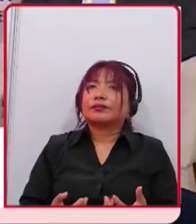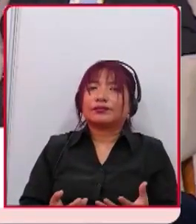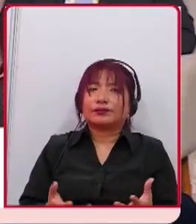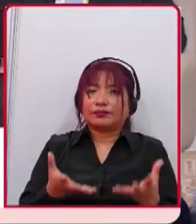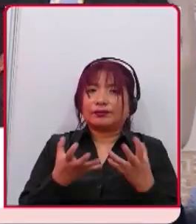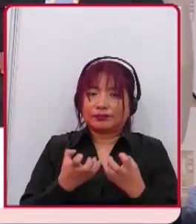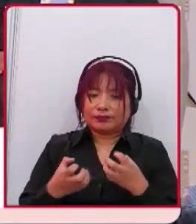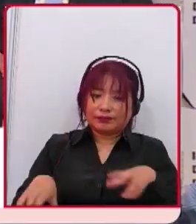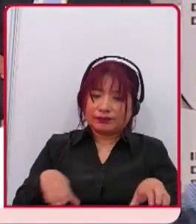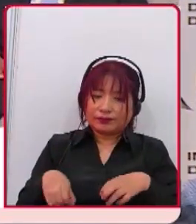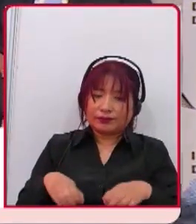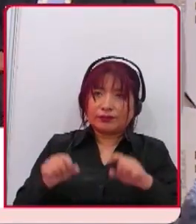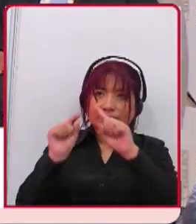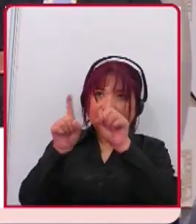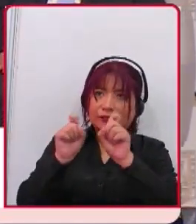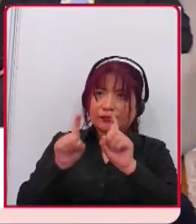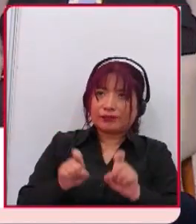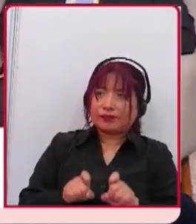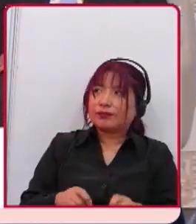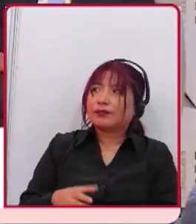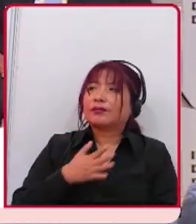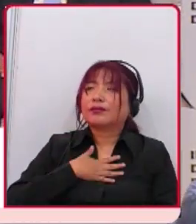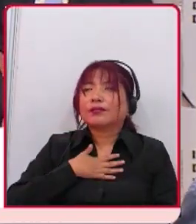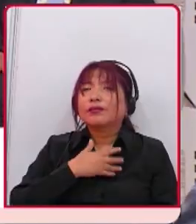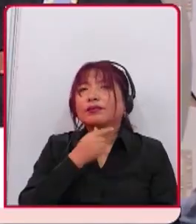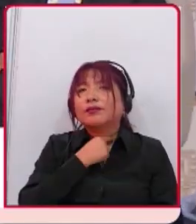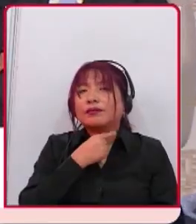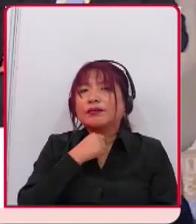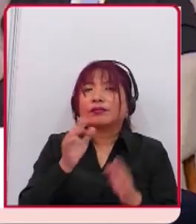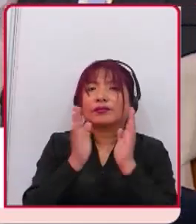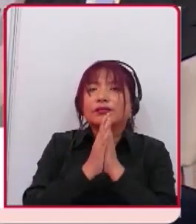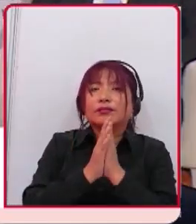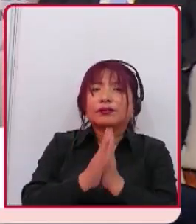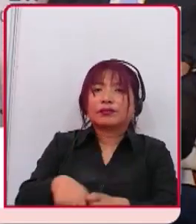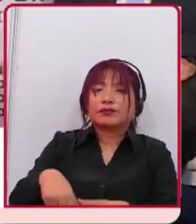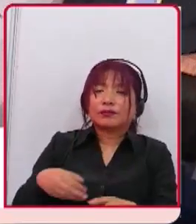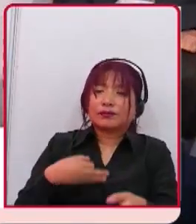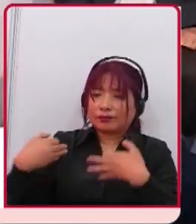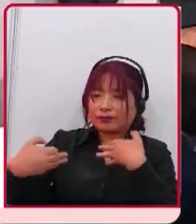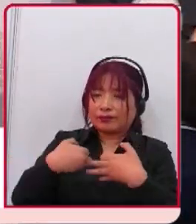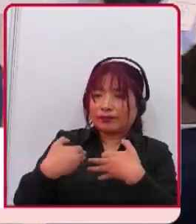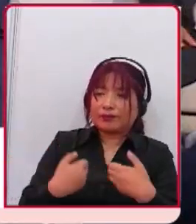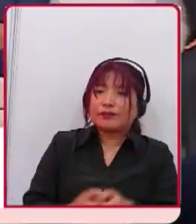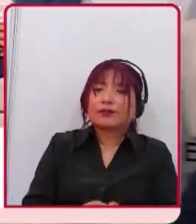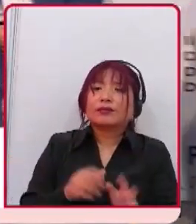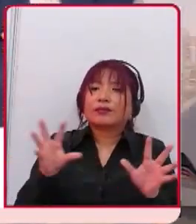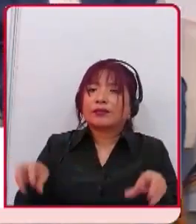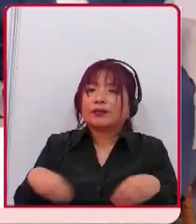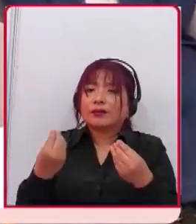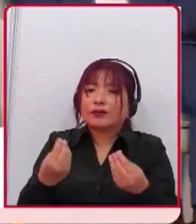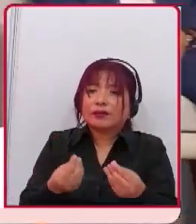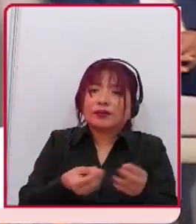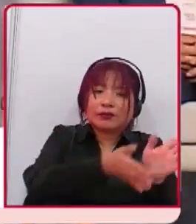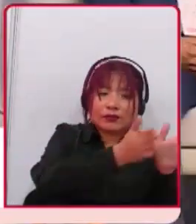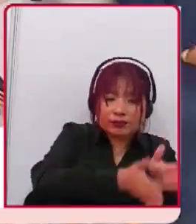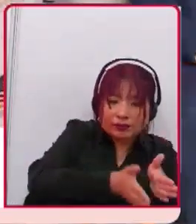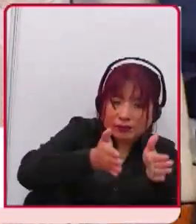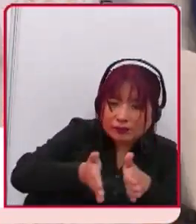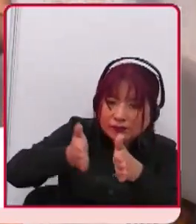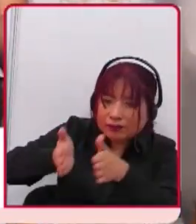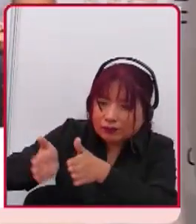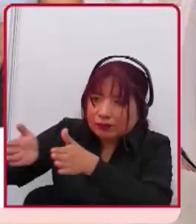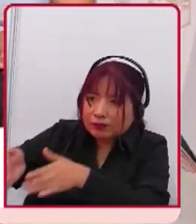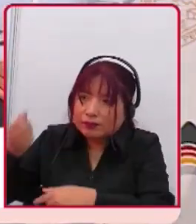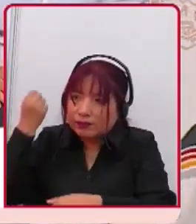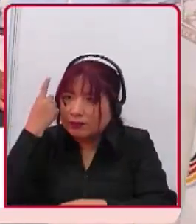preguntas, me gustaría que nos puedas explicar cómo se entiende el mecanismo de reacción